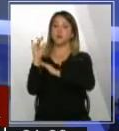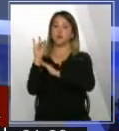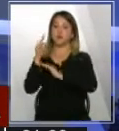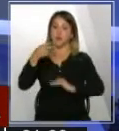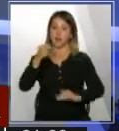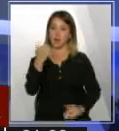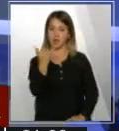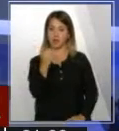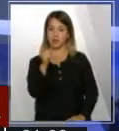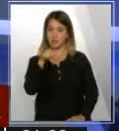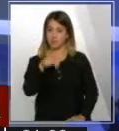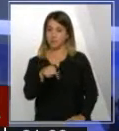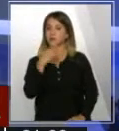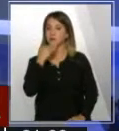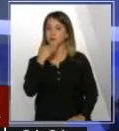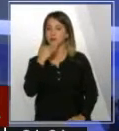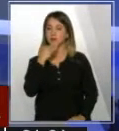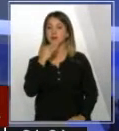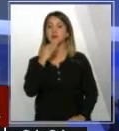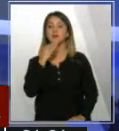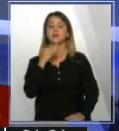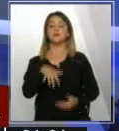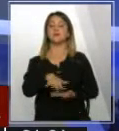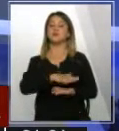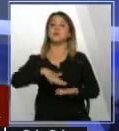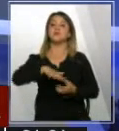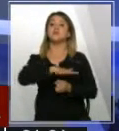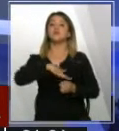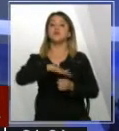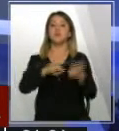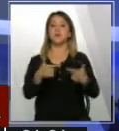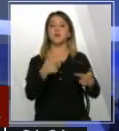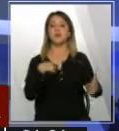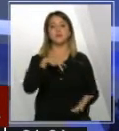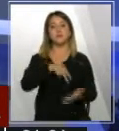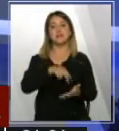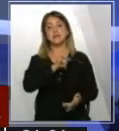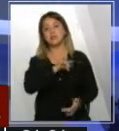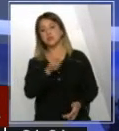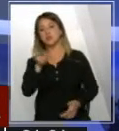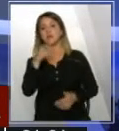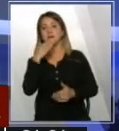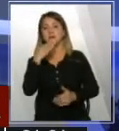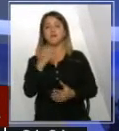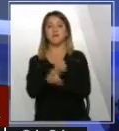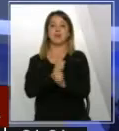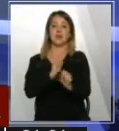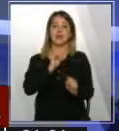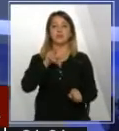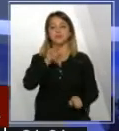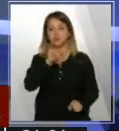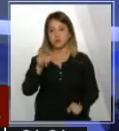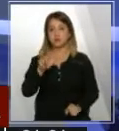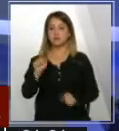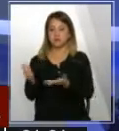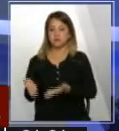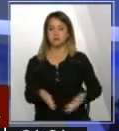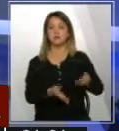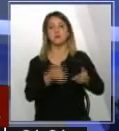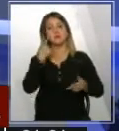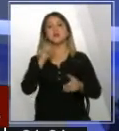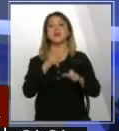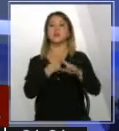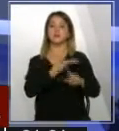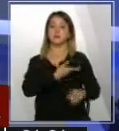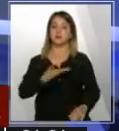Haya. Este ingrediente también se suma a la escena política, a la espera de saber si Insulza también dejará el camino despejado para el expresidente